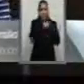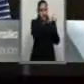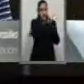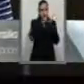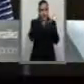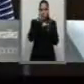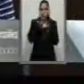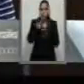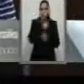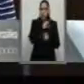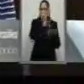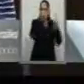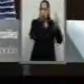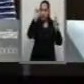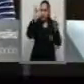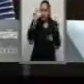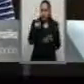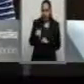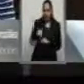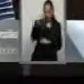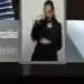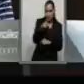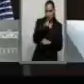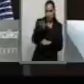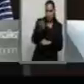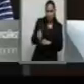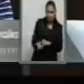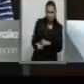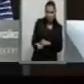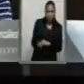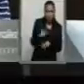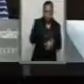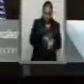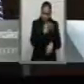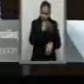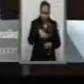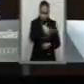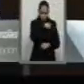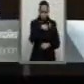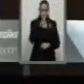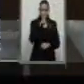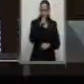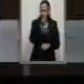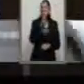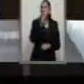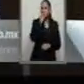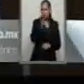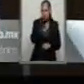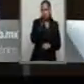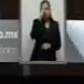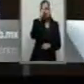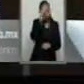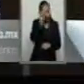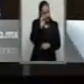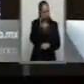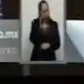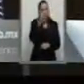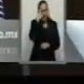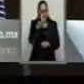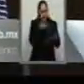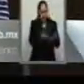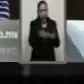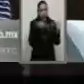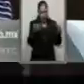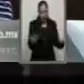1979. Es por ello que el PRD dice sí a que esta ciudad que alberga el Congreso de la Unión pueda tomar el hermoso nombre